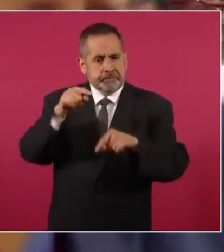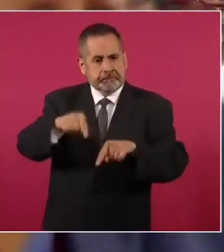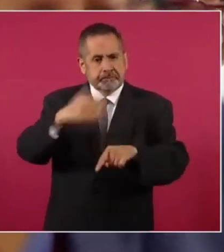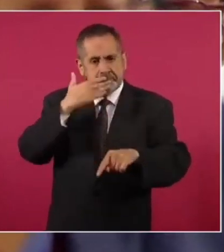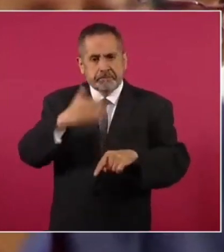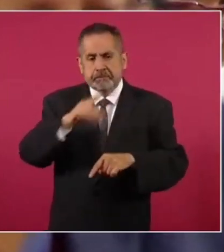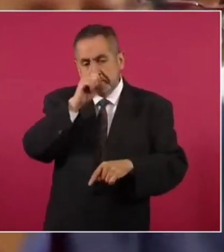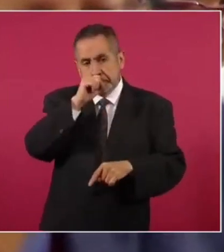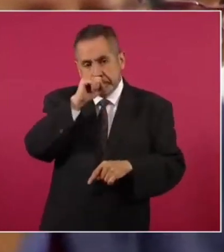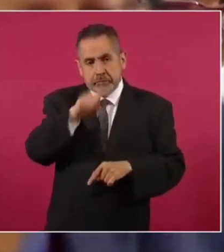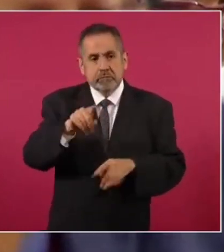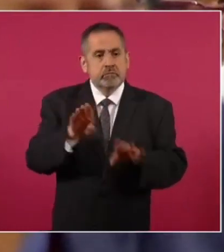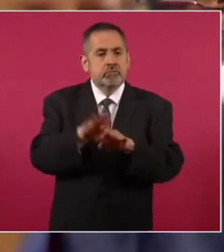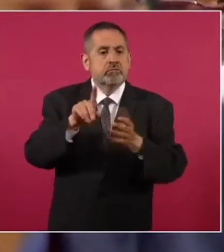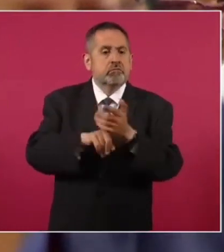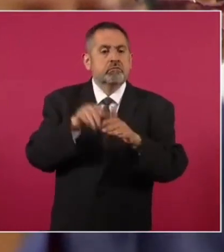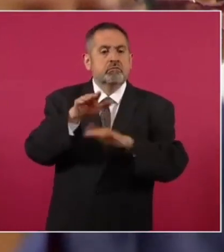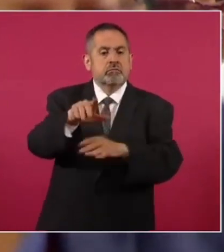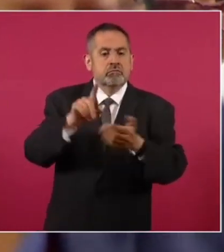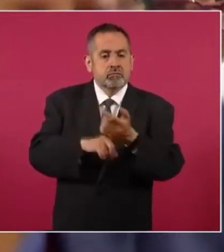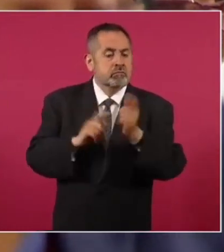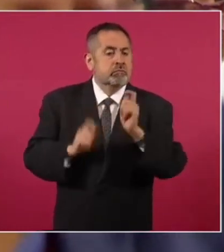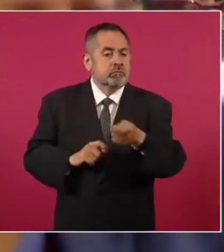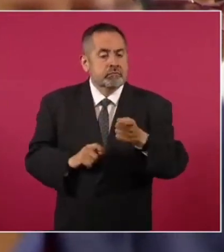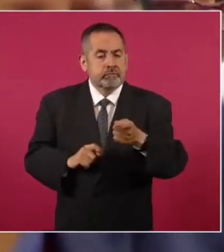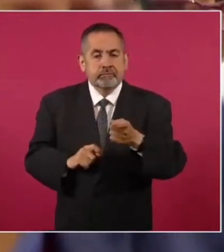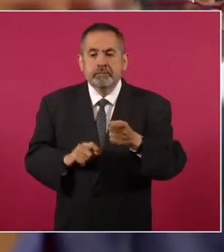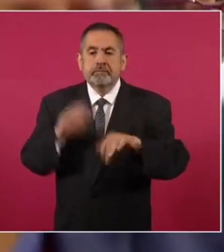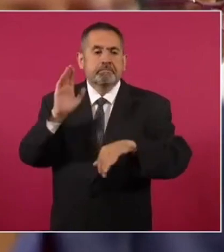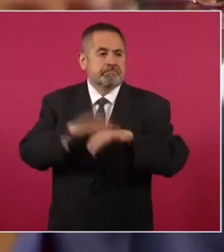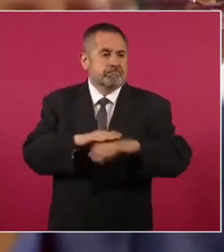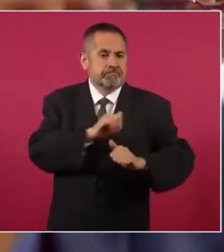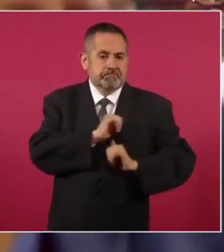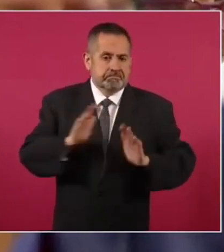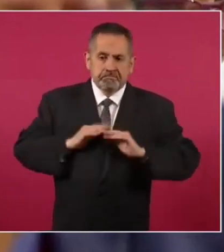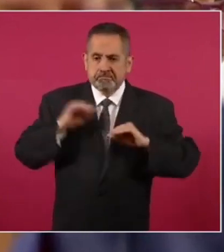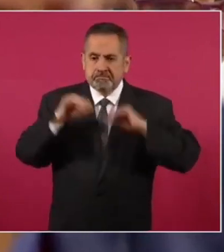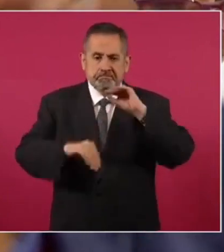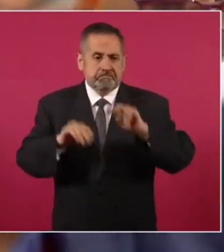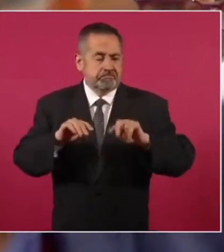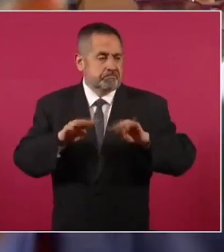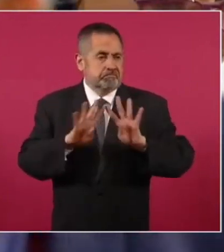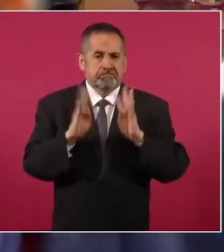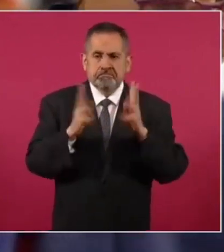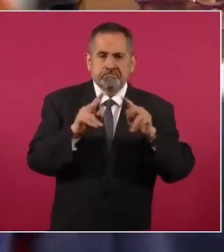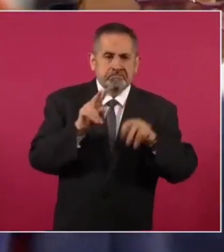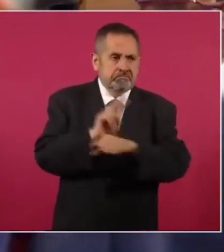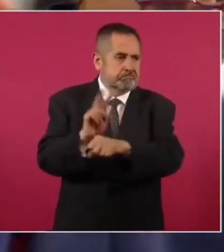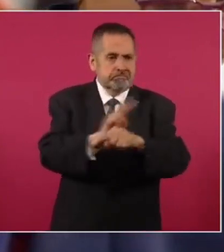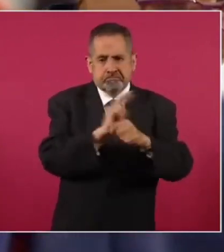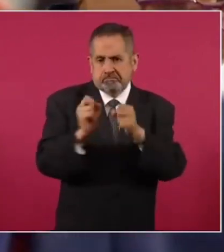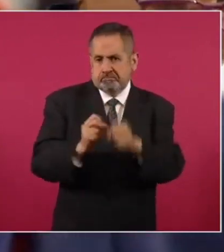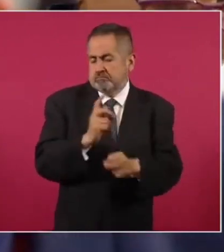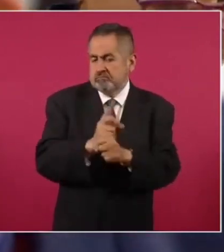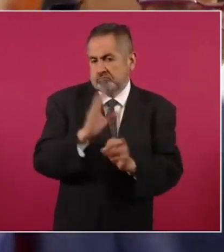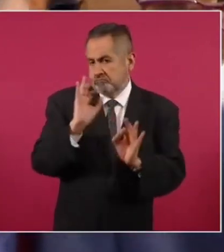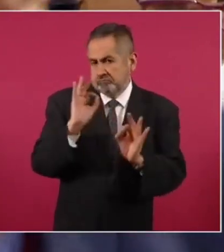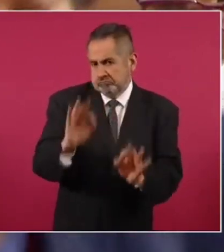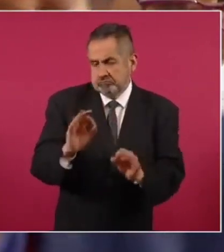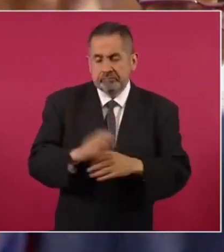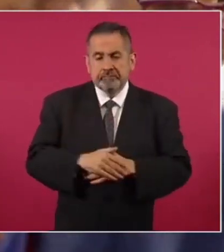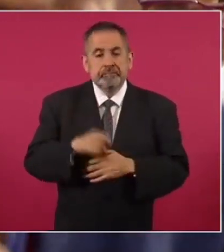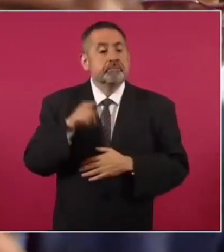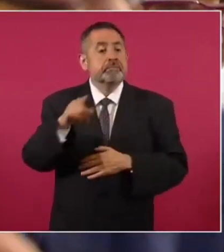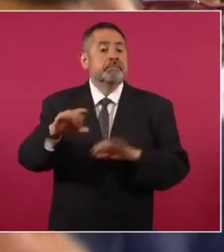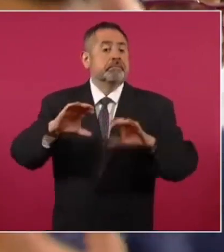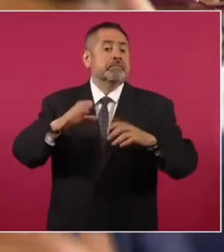Igualmente sobre pues la ampliación de la estancia de más fuerzas armadas en labores de seguridad. Esto pues llegó al